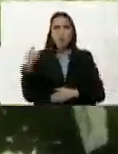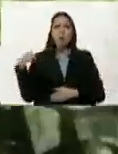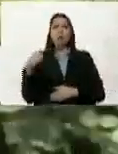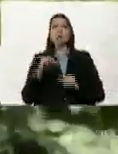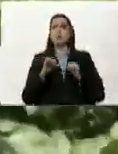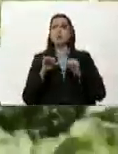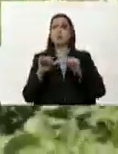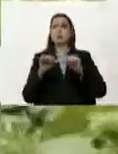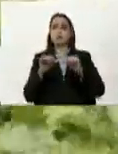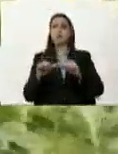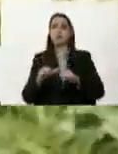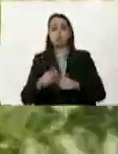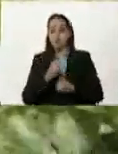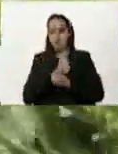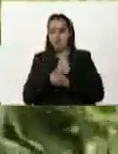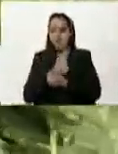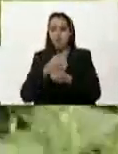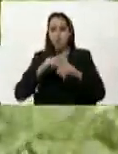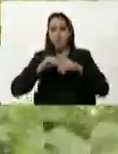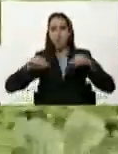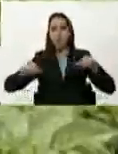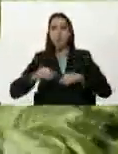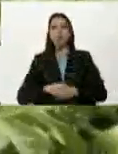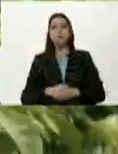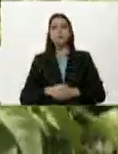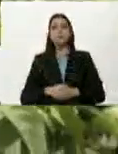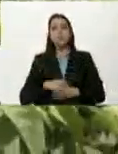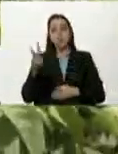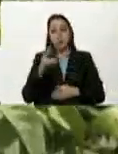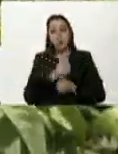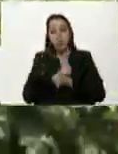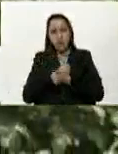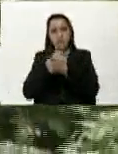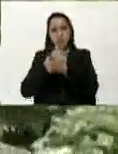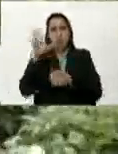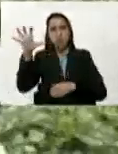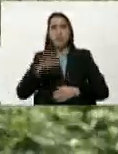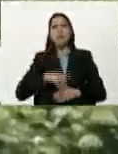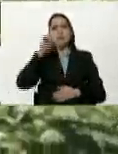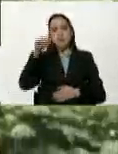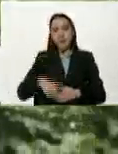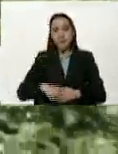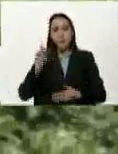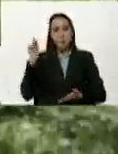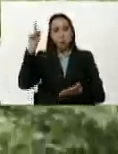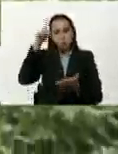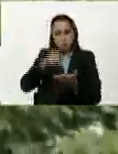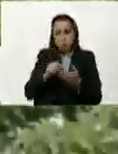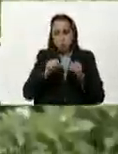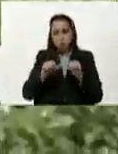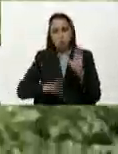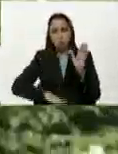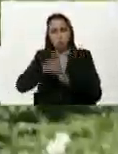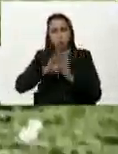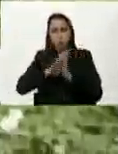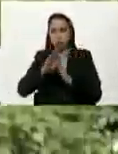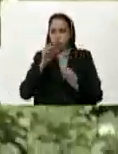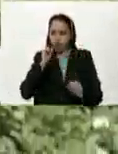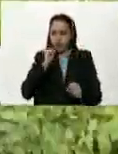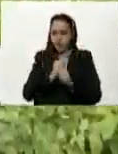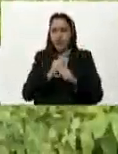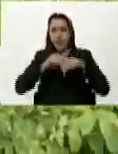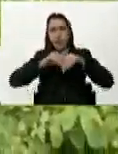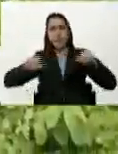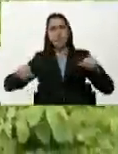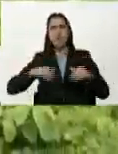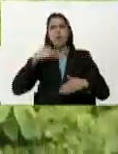seguiremos haciendo porque amamos esta tierra porque amamos a venezuela porque decidimos quedarnos aquí para desarrollar para trabajarla para